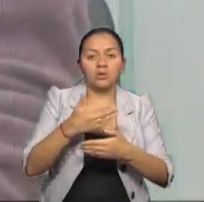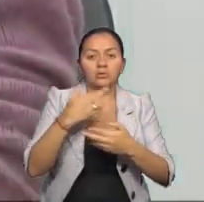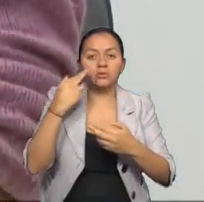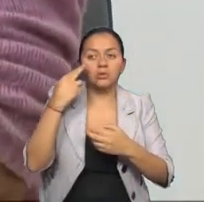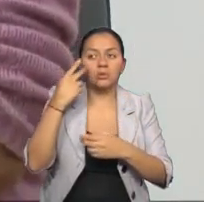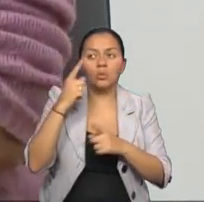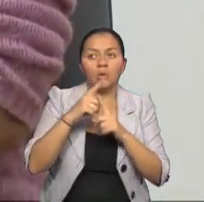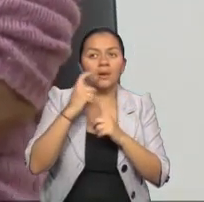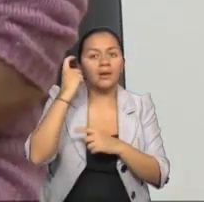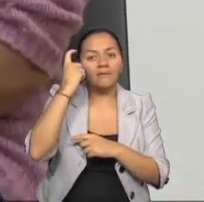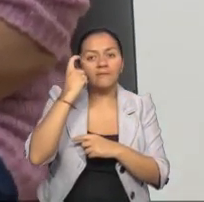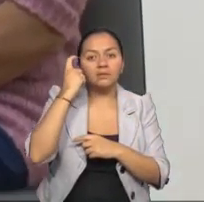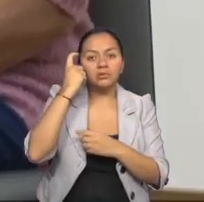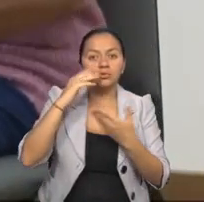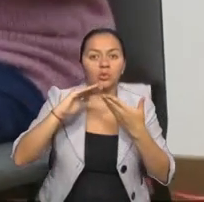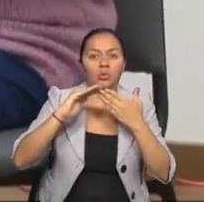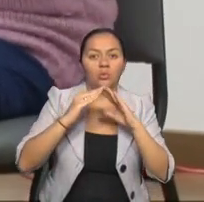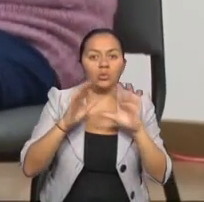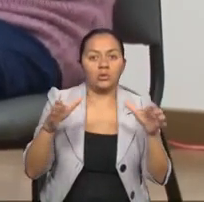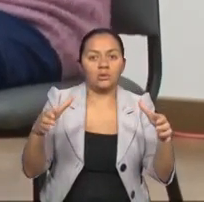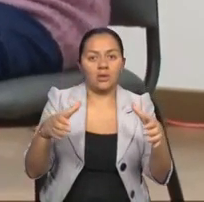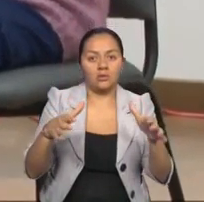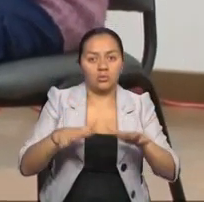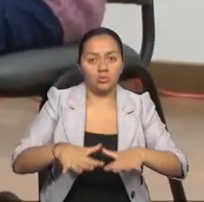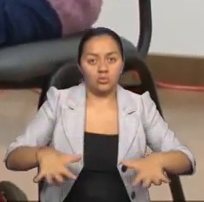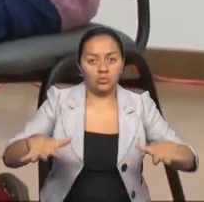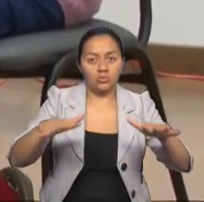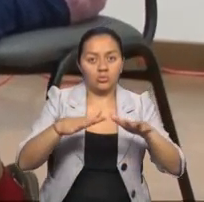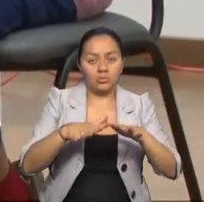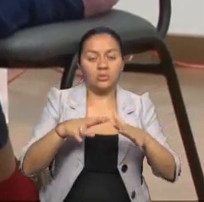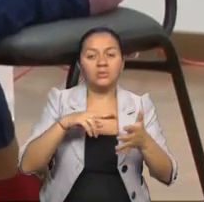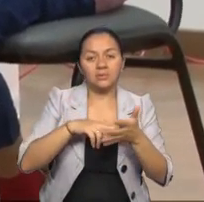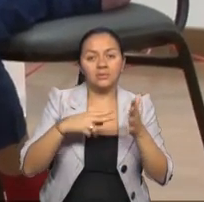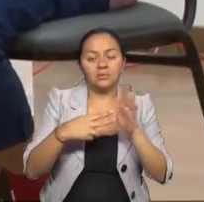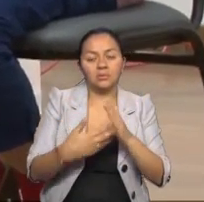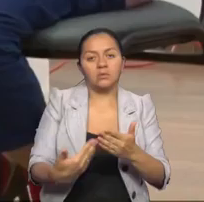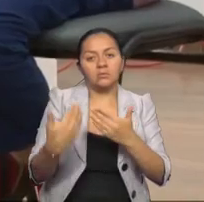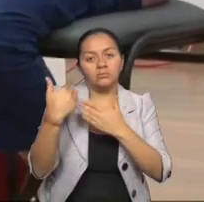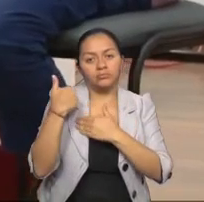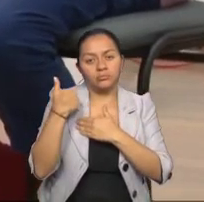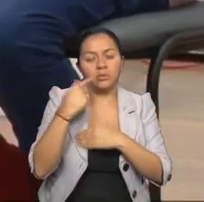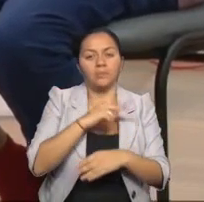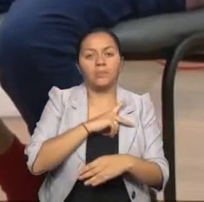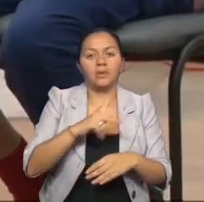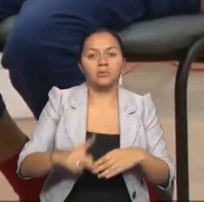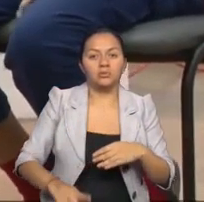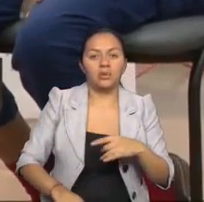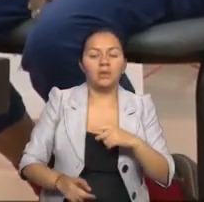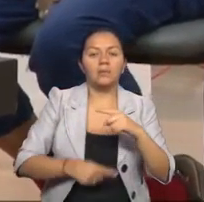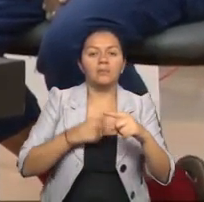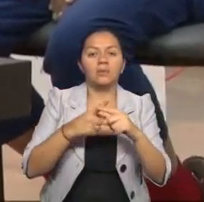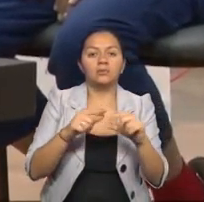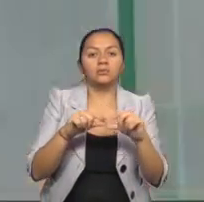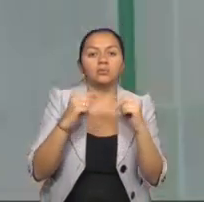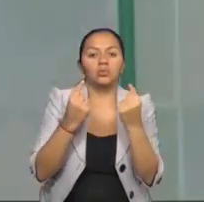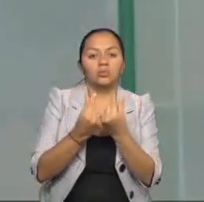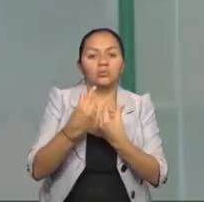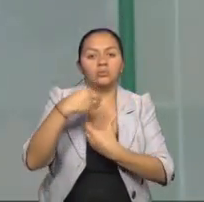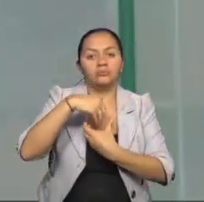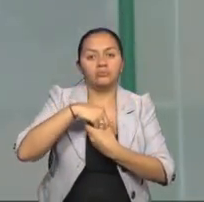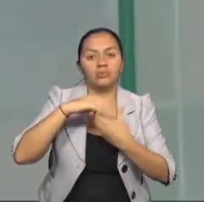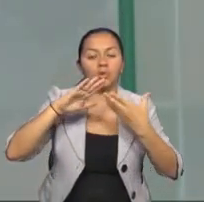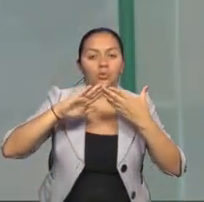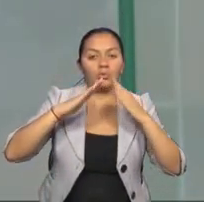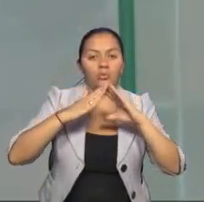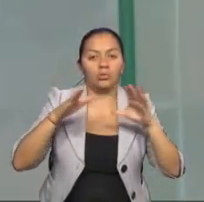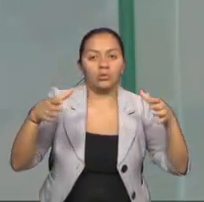comunitario y reflexión de retos personales y colectivos dentro de la comunidad qué